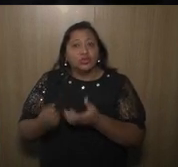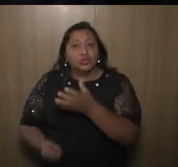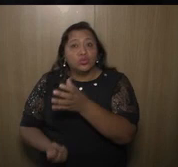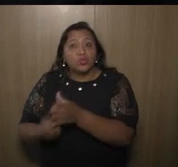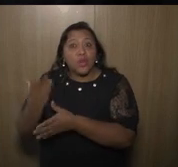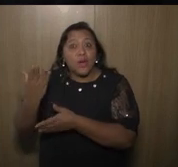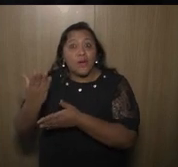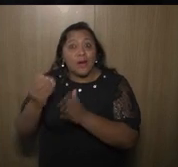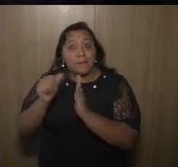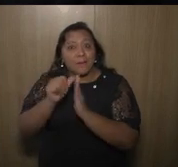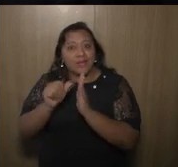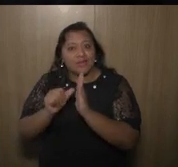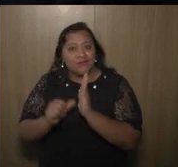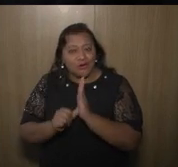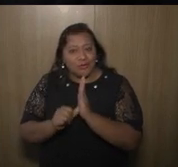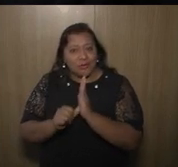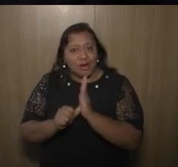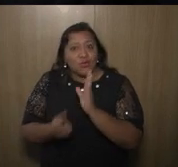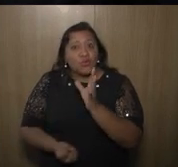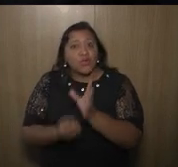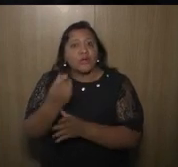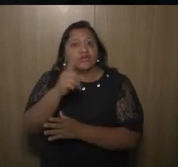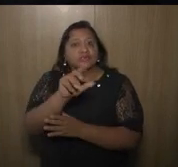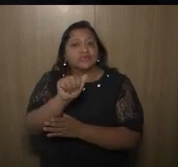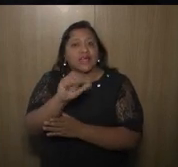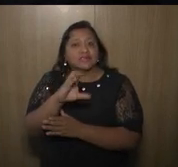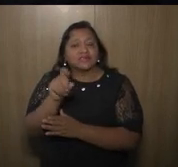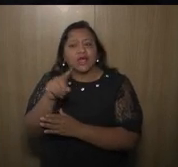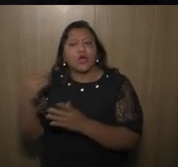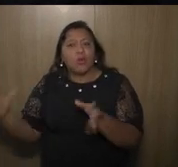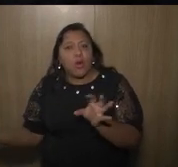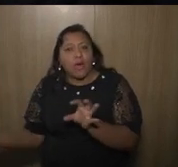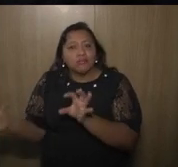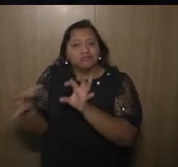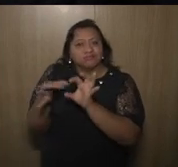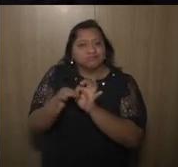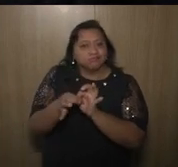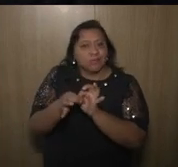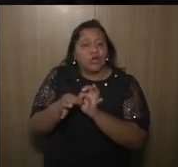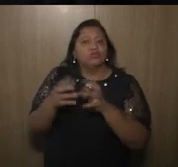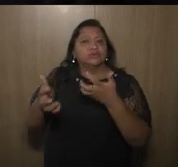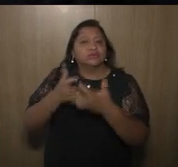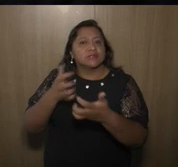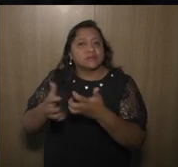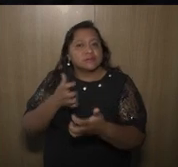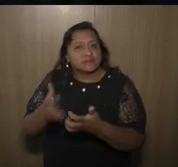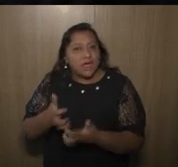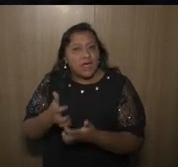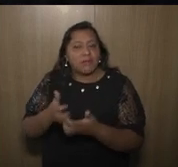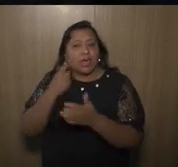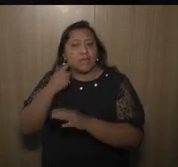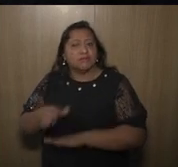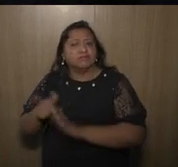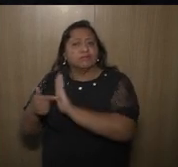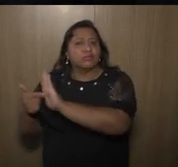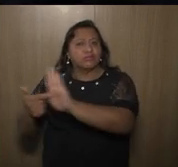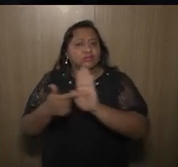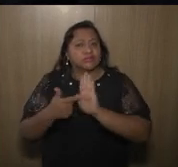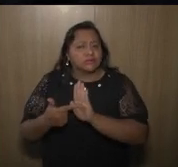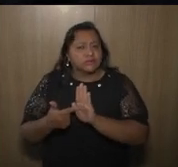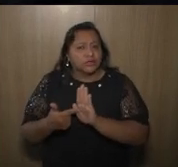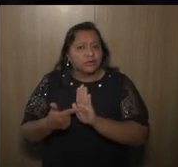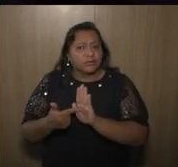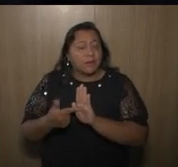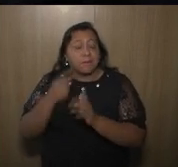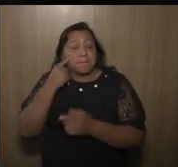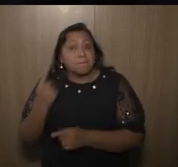plataforma, Nuevo SACES, ¿qué podemos contar sobre la articulación que va a tener la plataforma con los sistemas de la unidad de atención al ciudadano? Bueno, por primera